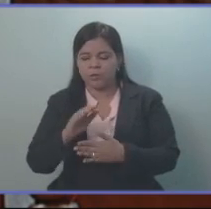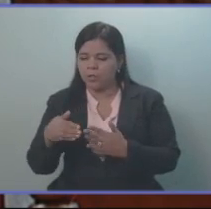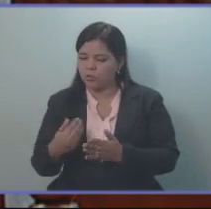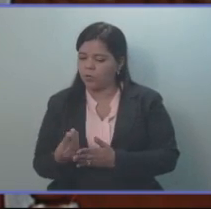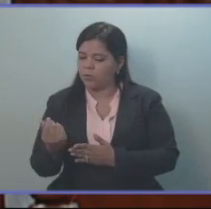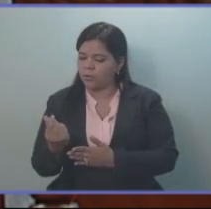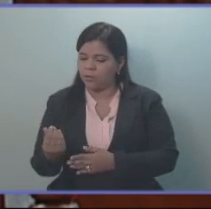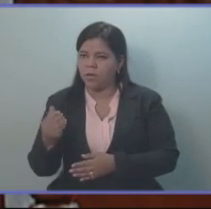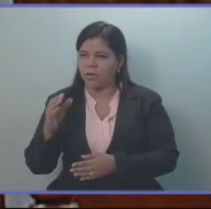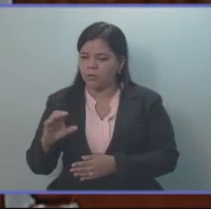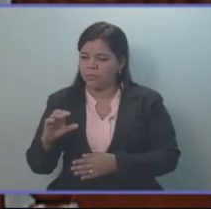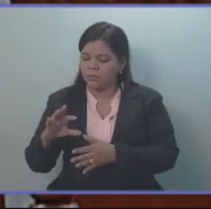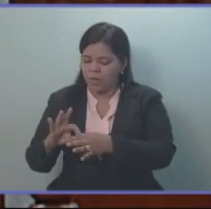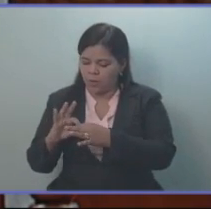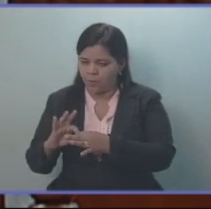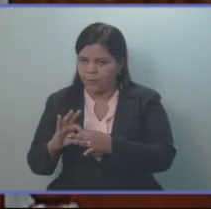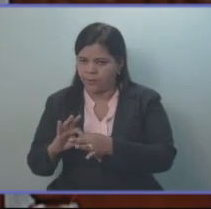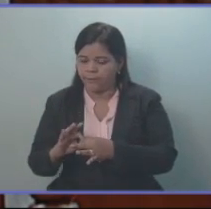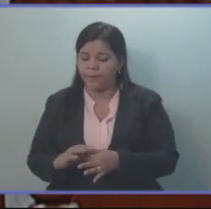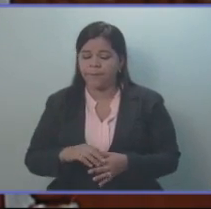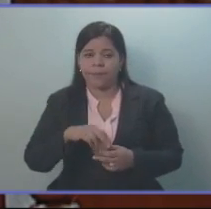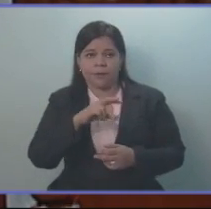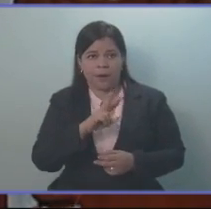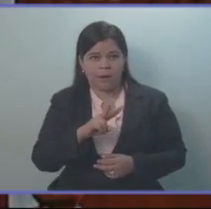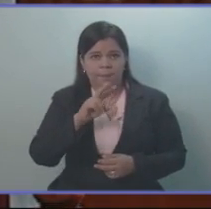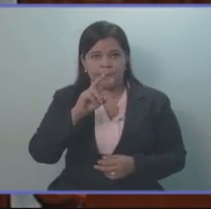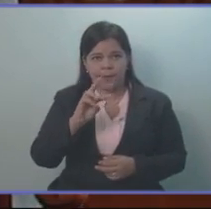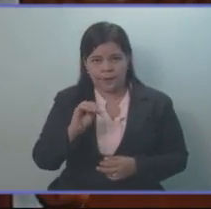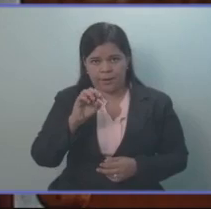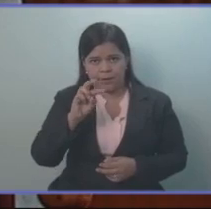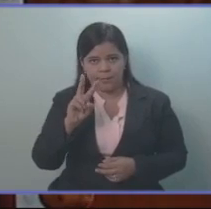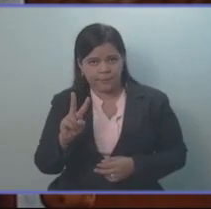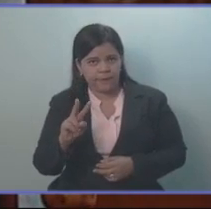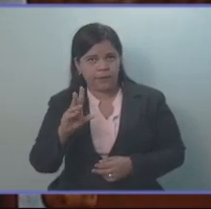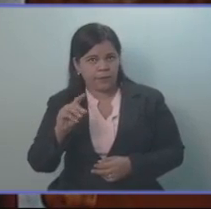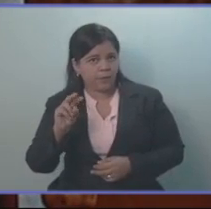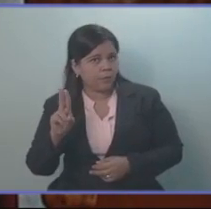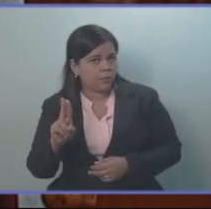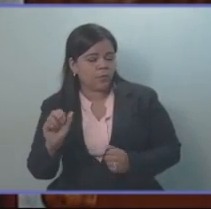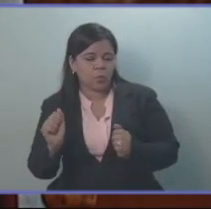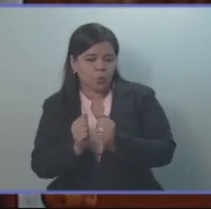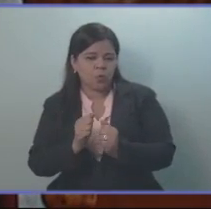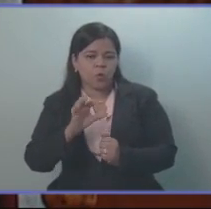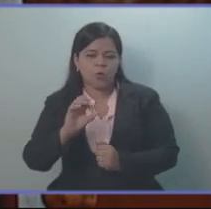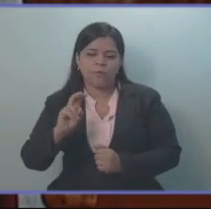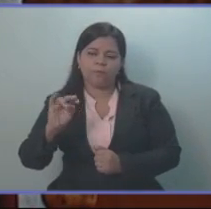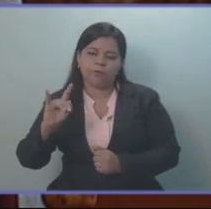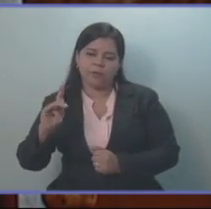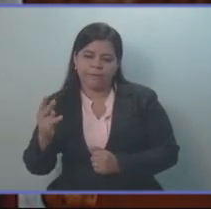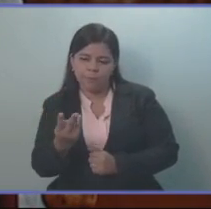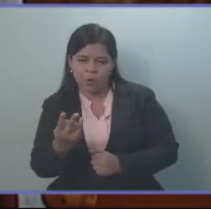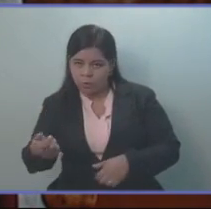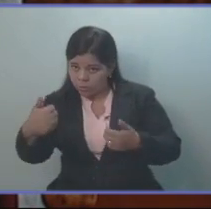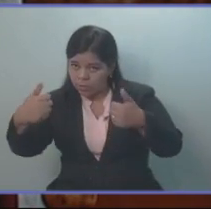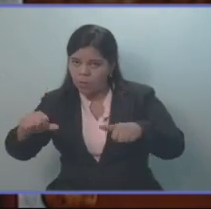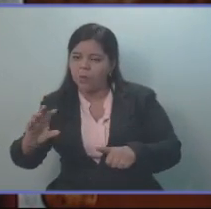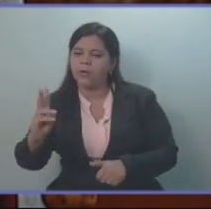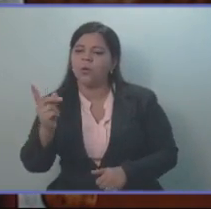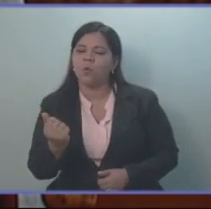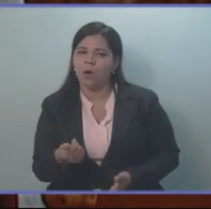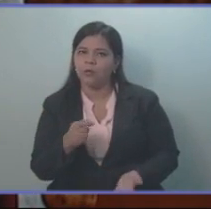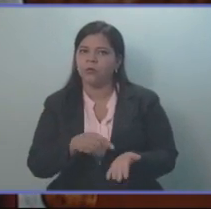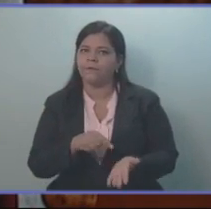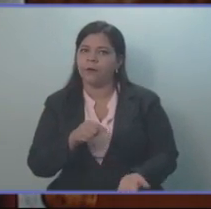reembolsables por la CBAM. El BMBDU y Fonavipo establecerán de mutuo acuerdo el costo por administración